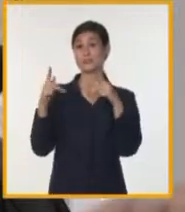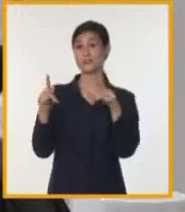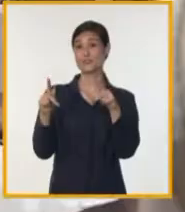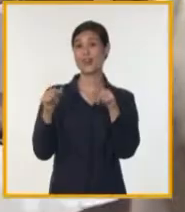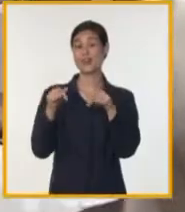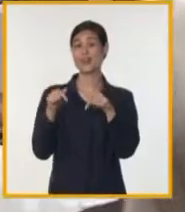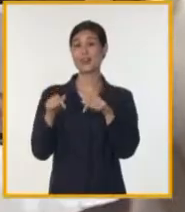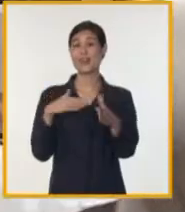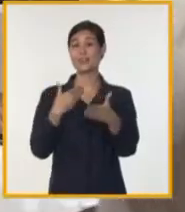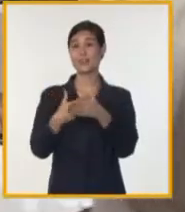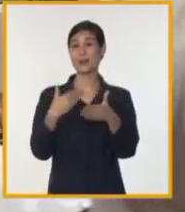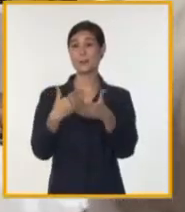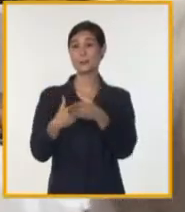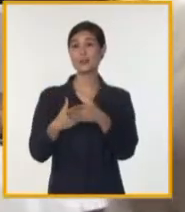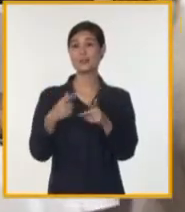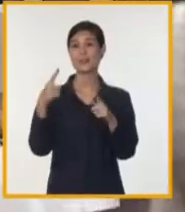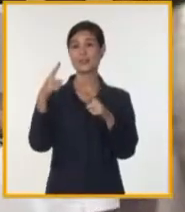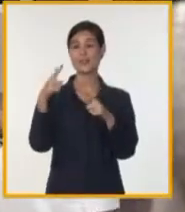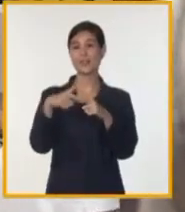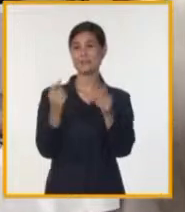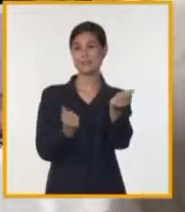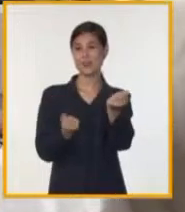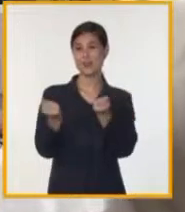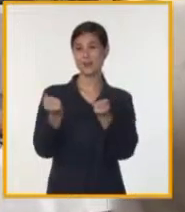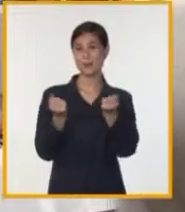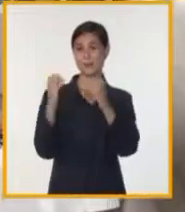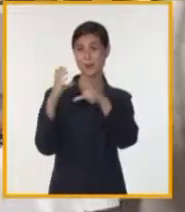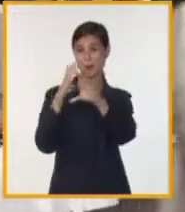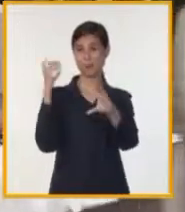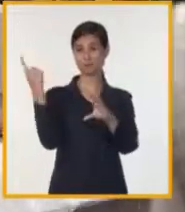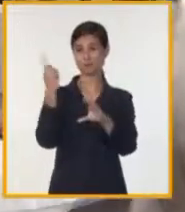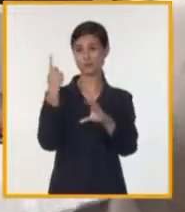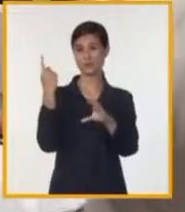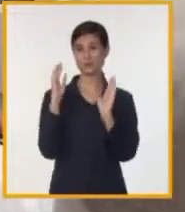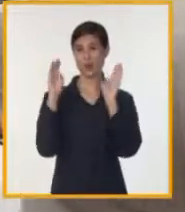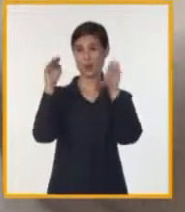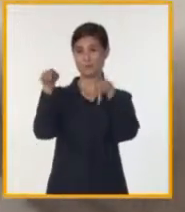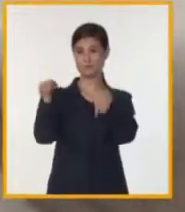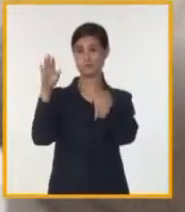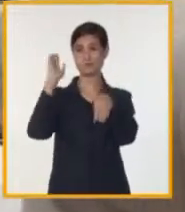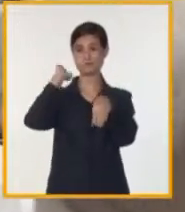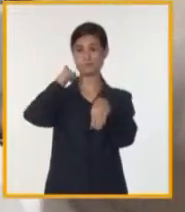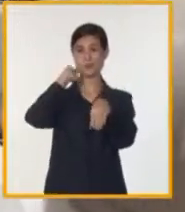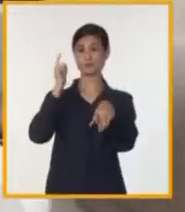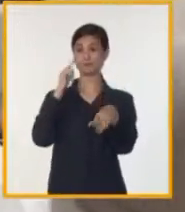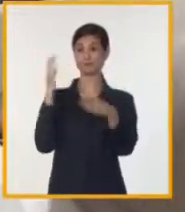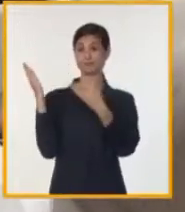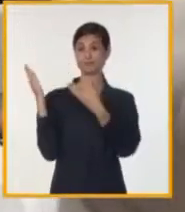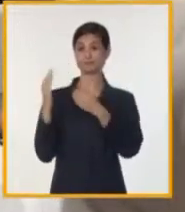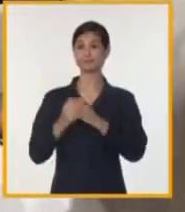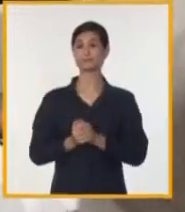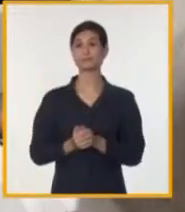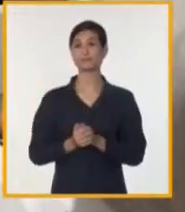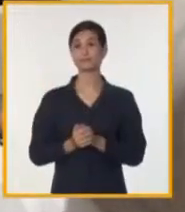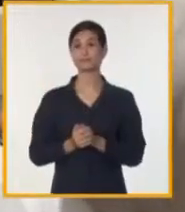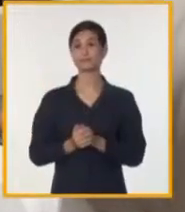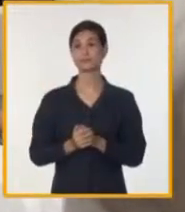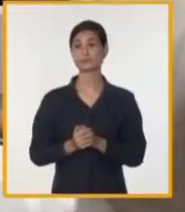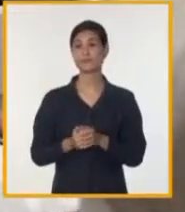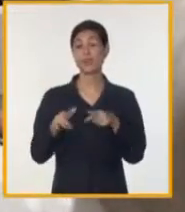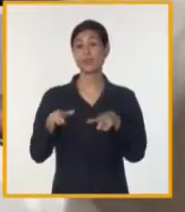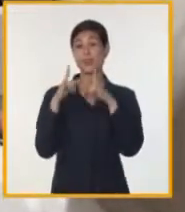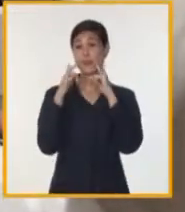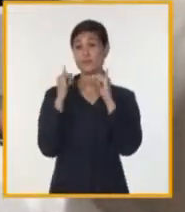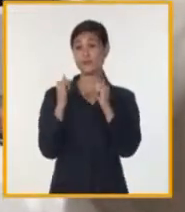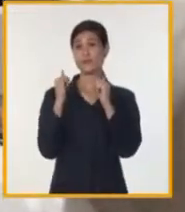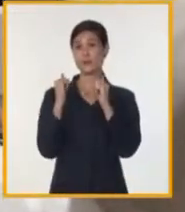empresa de ómnibus nacionales. Aidel, y quisiera pues ampliar un poco la información que nuestros compañeros del canal Habana nos traían